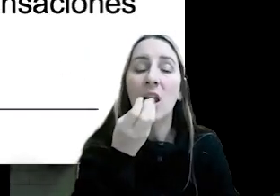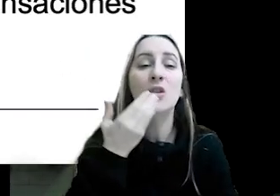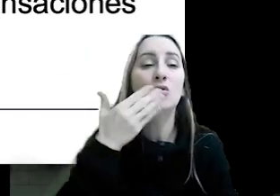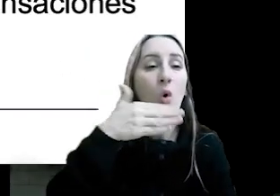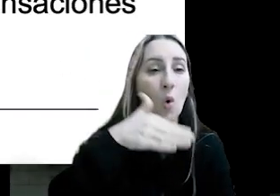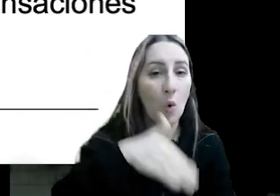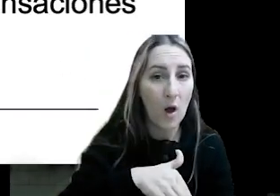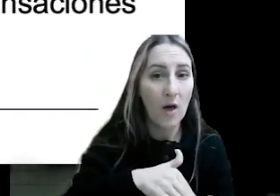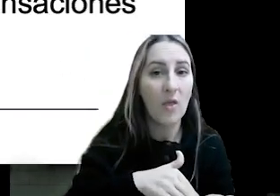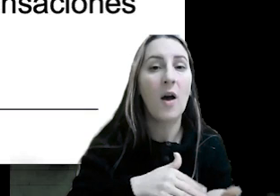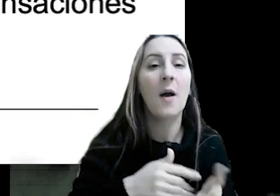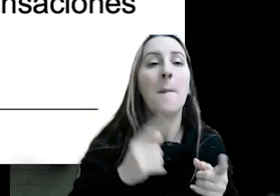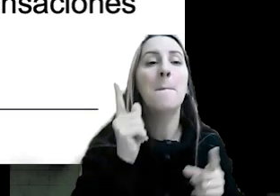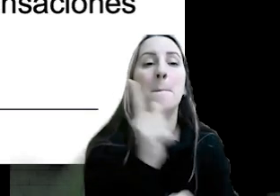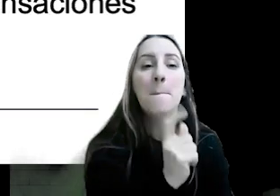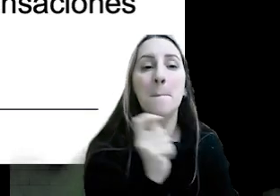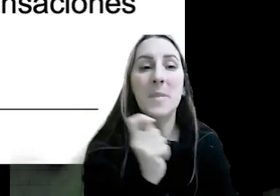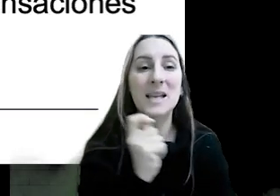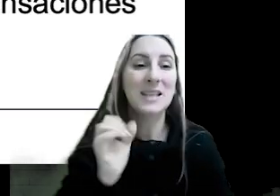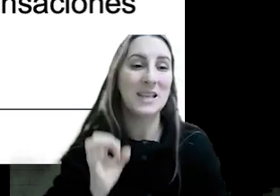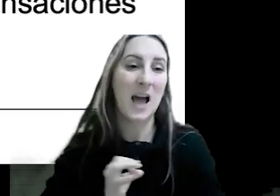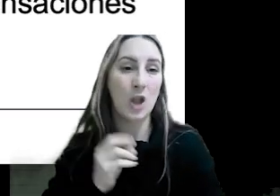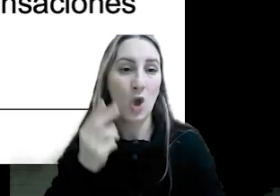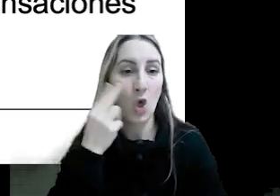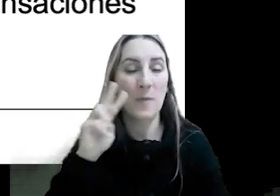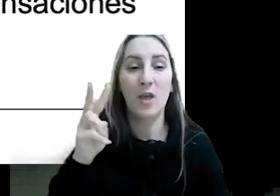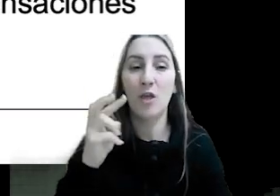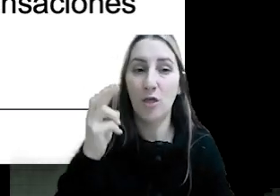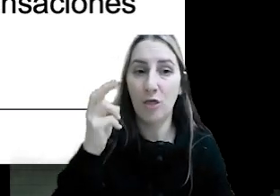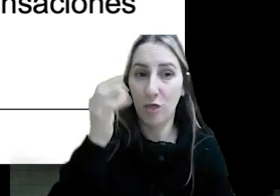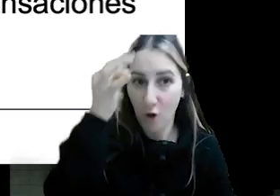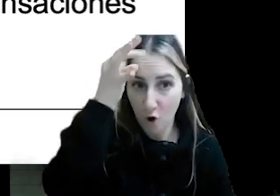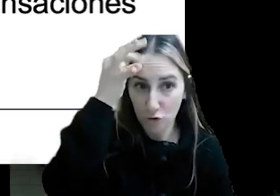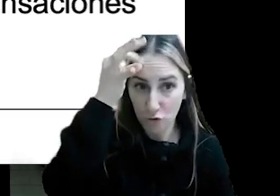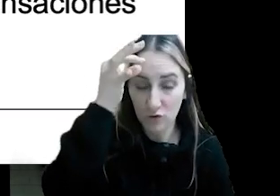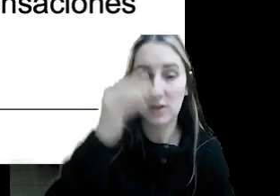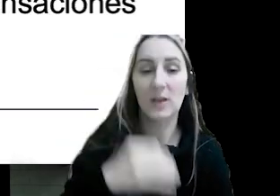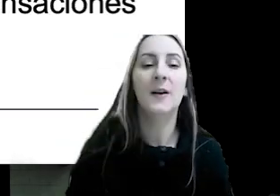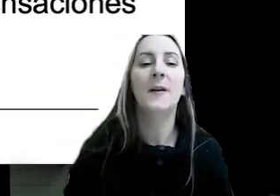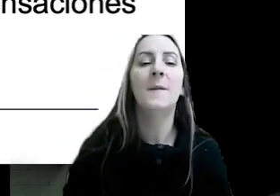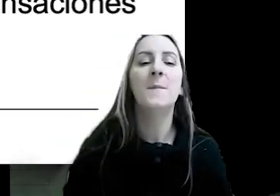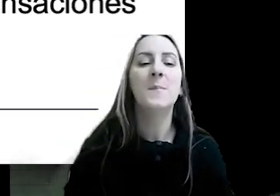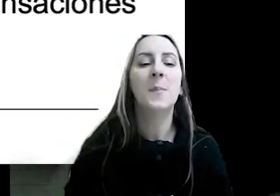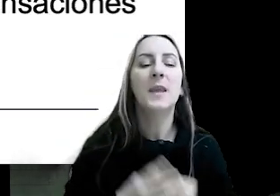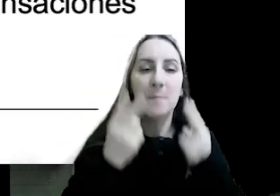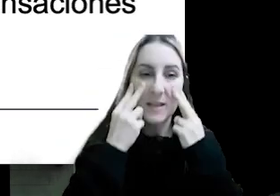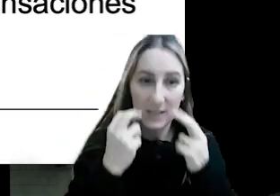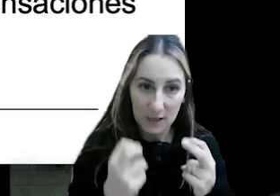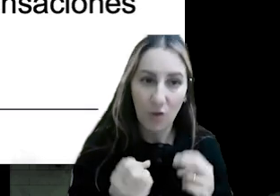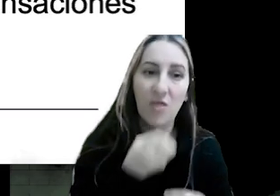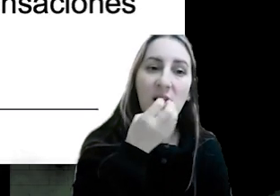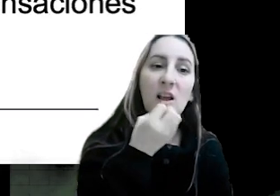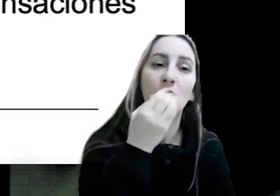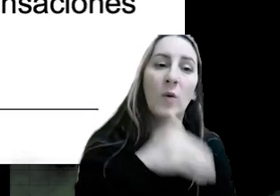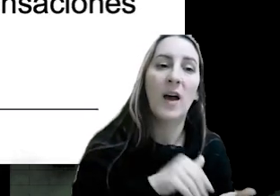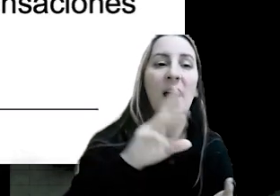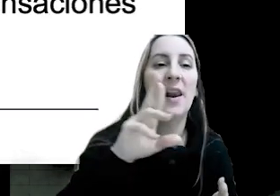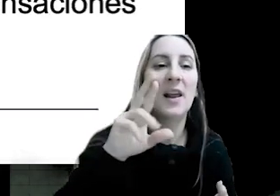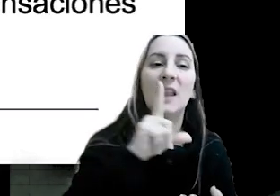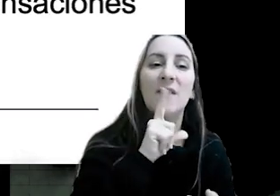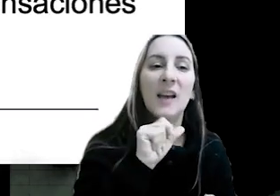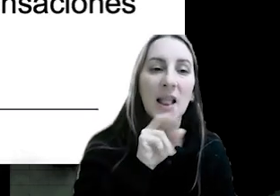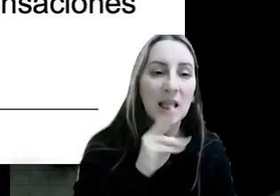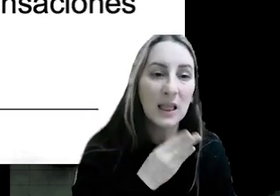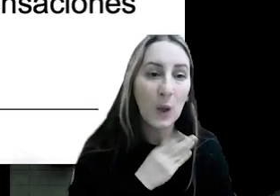se realizó por los meses del año 2012, distintos meses, ¿no? Las constancias de la causa surge que tanto la declaración jurada rectificativa como las compensaciones